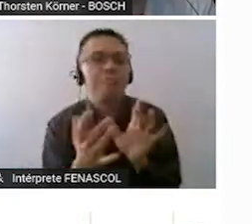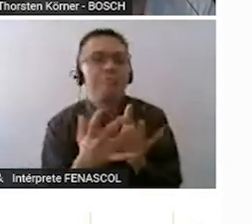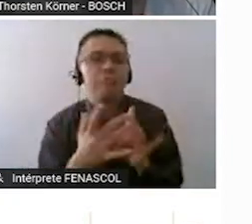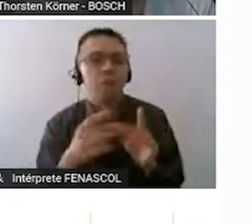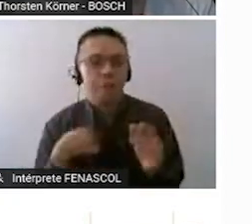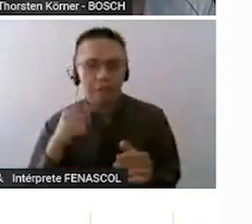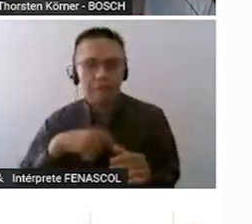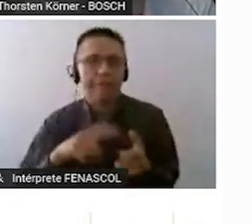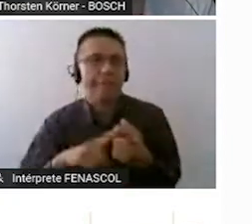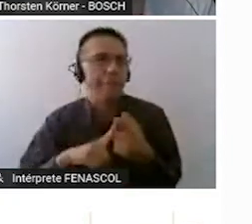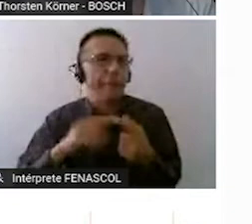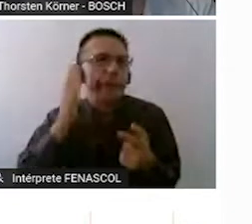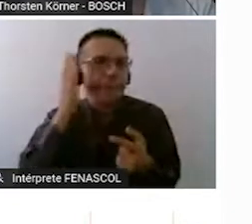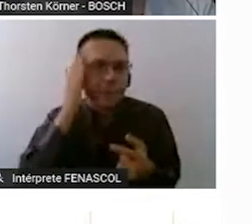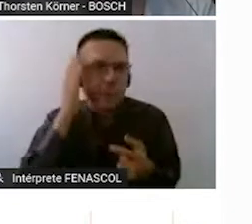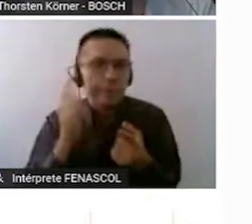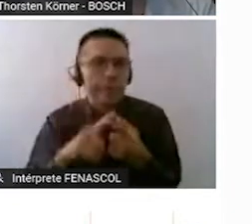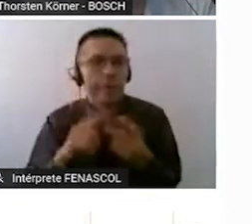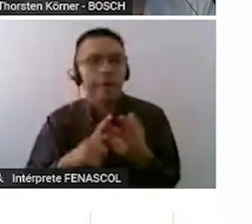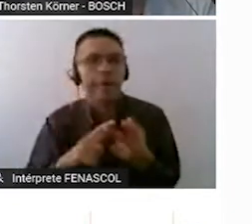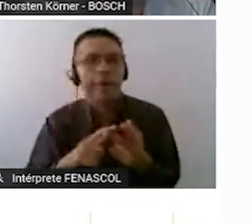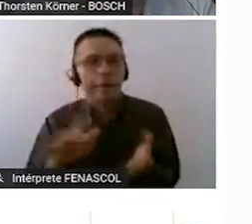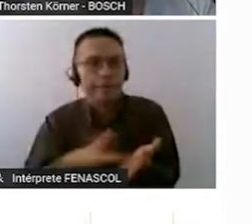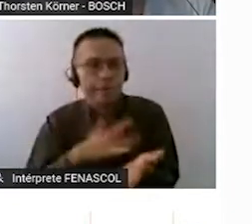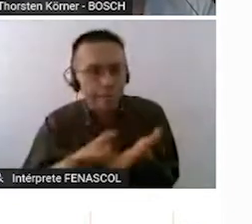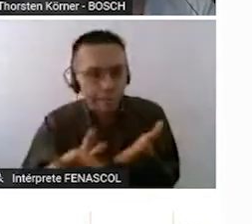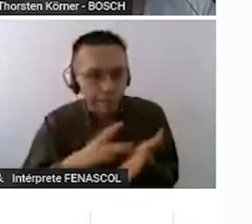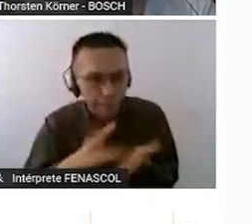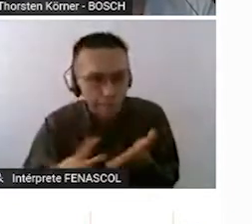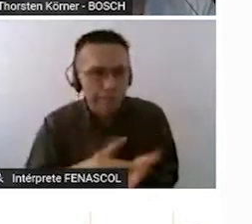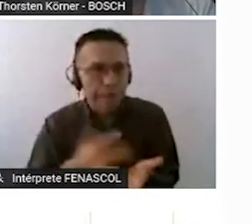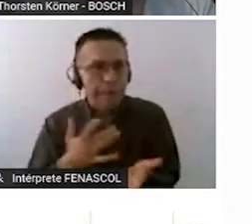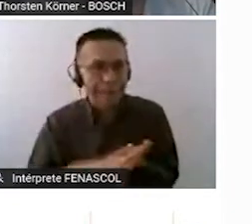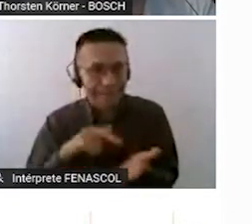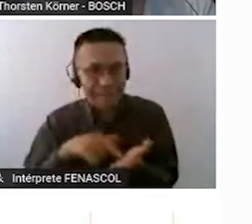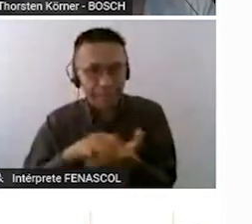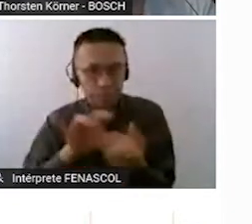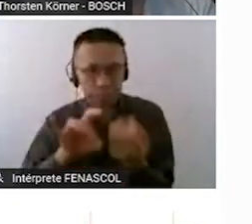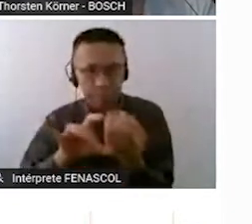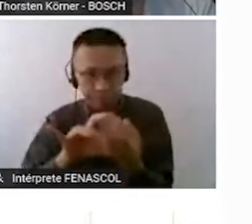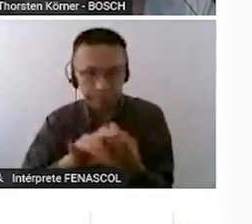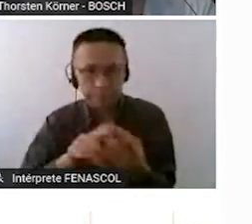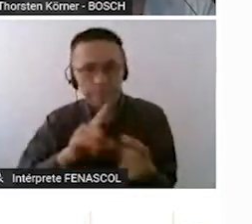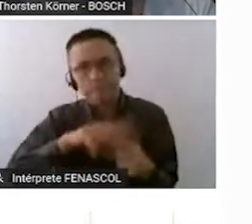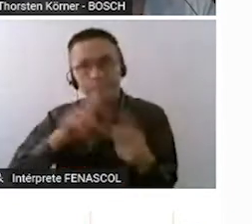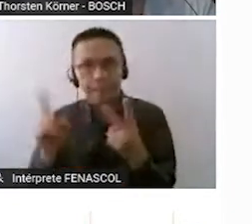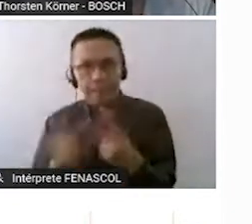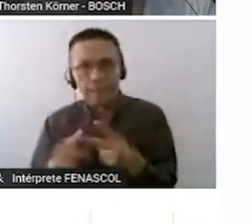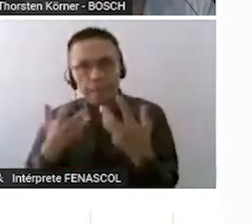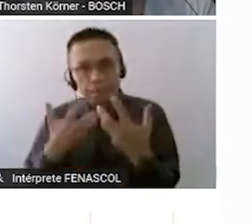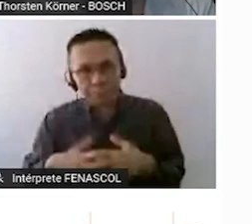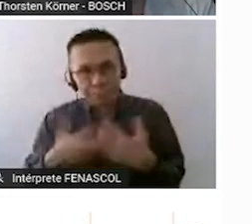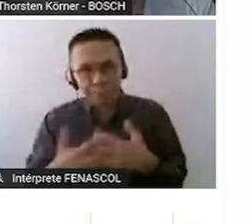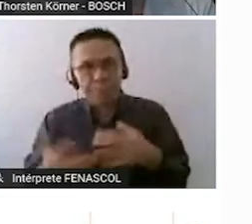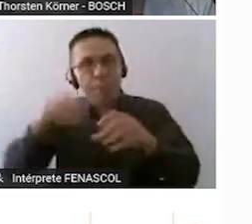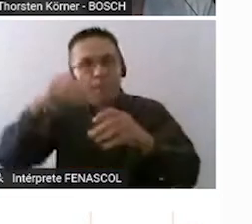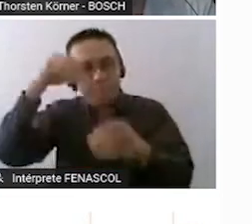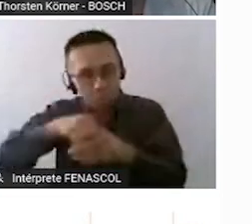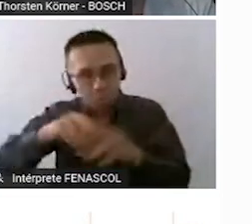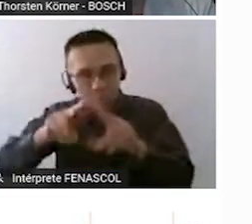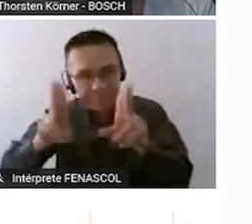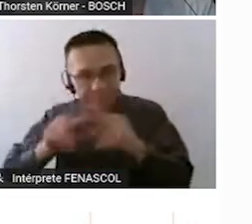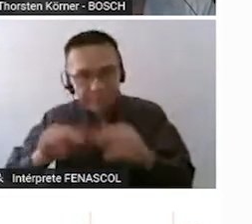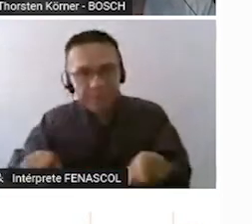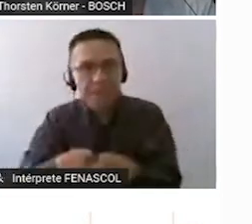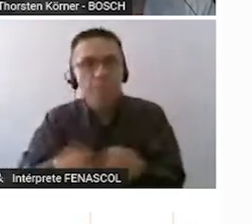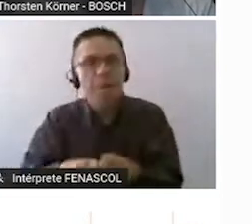ejemplo nuestros smartphones, nuestros laptops, etcétera. Luego tenemos el Internet industrial de las cosas, que son